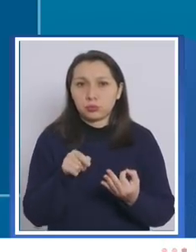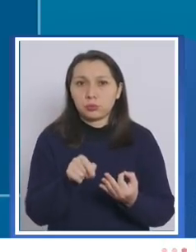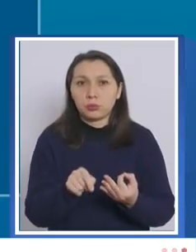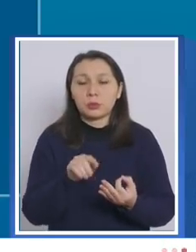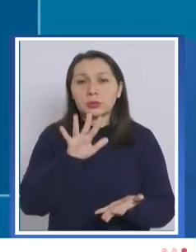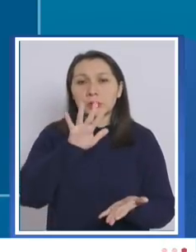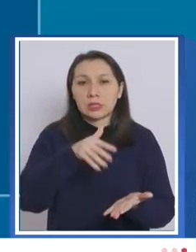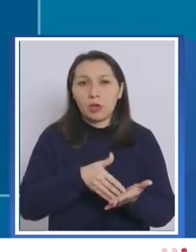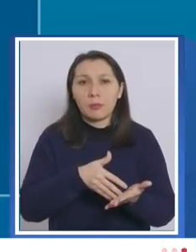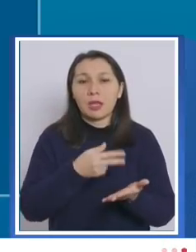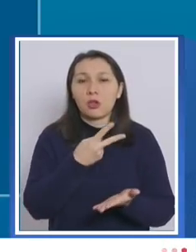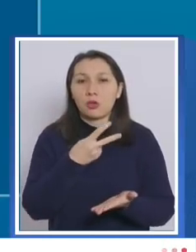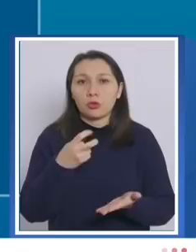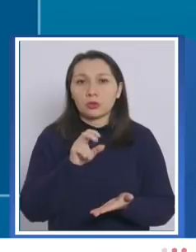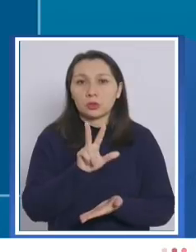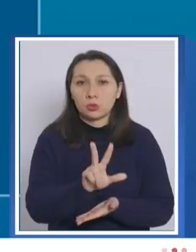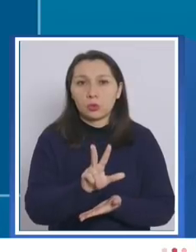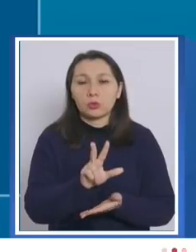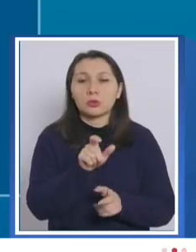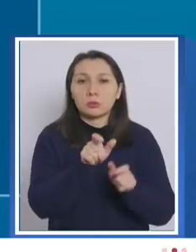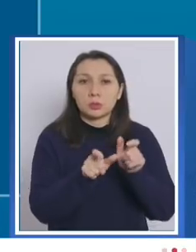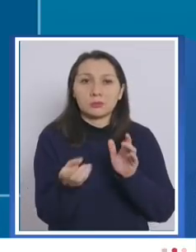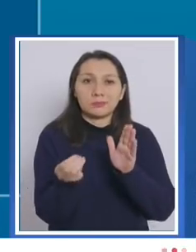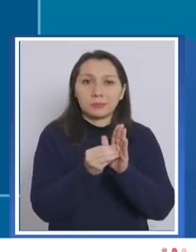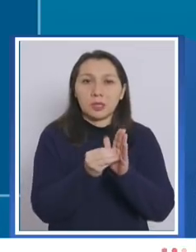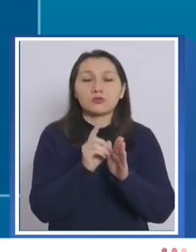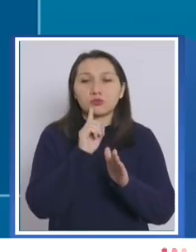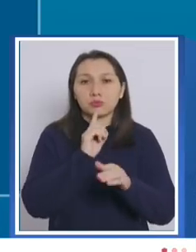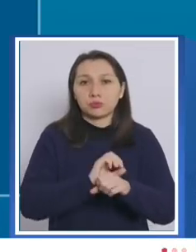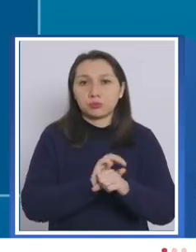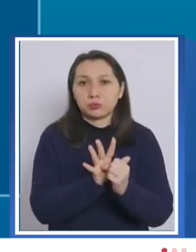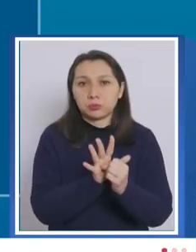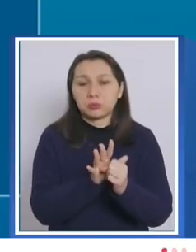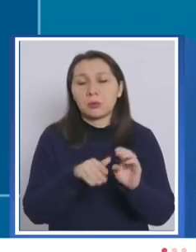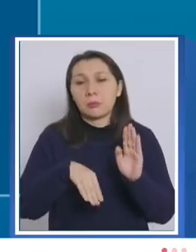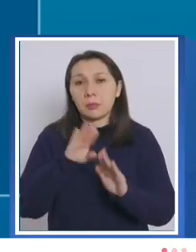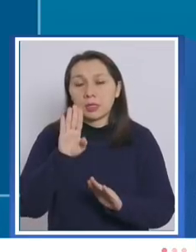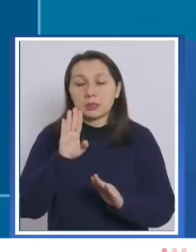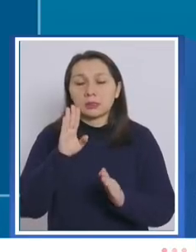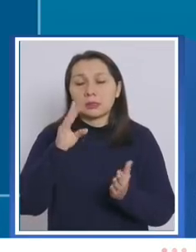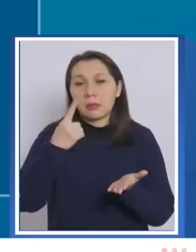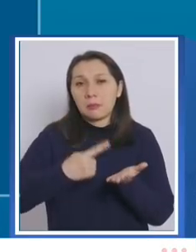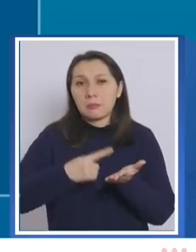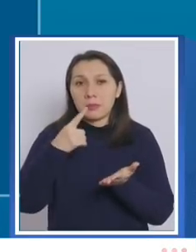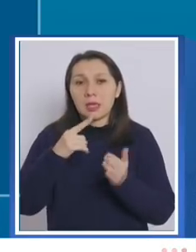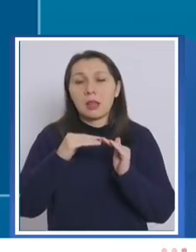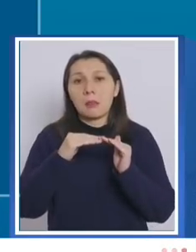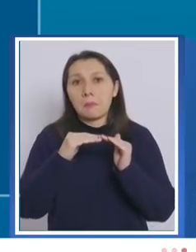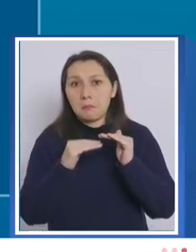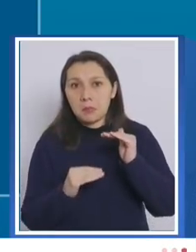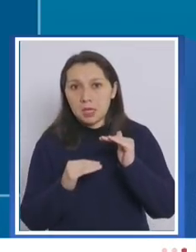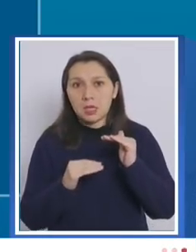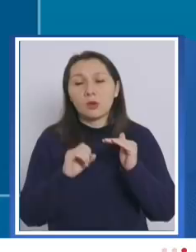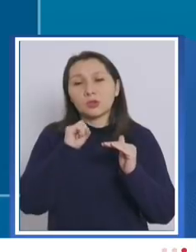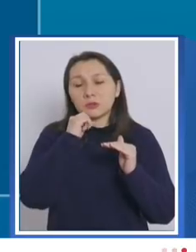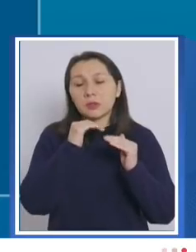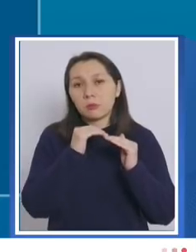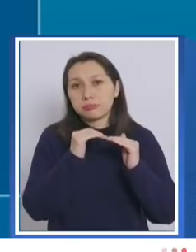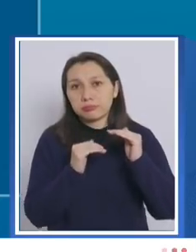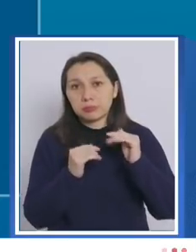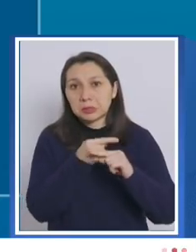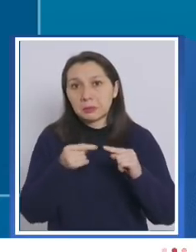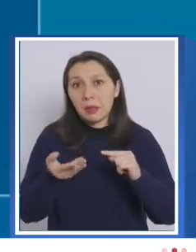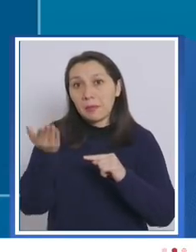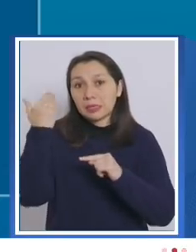con 5.208 casos nuevos, más de 1.000 casos menos que hace una